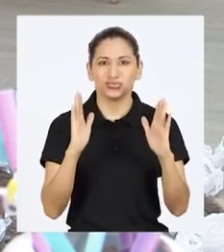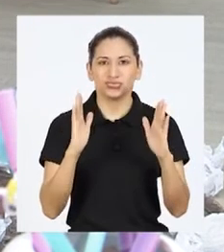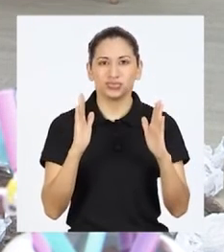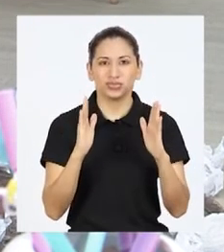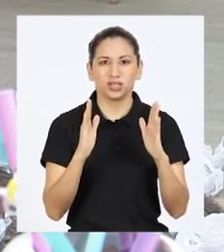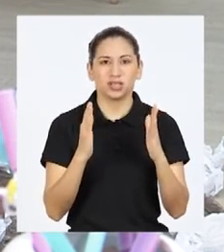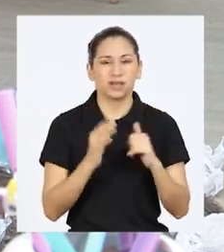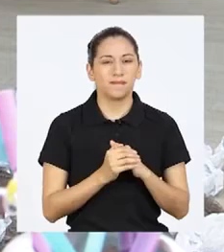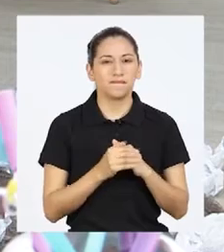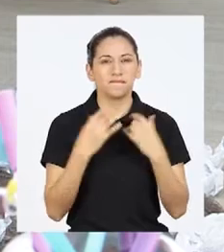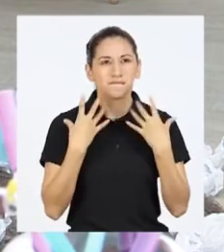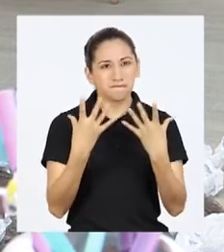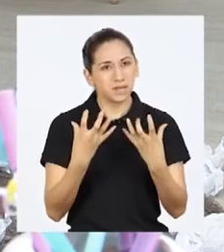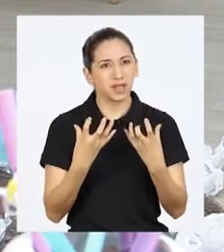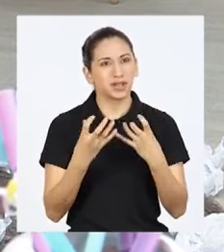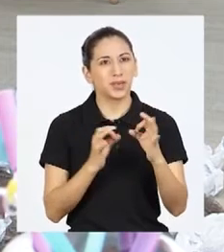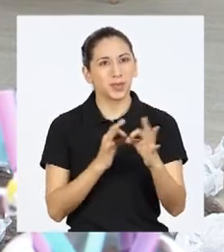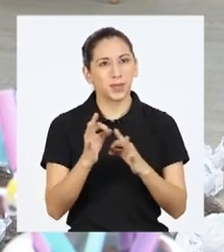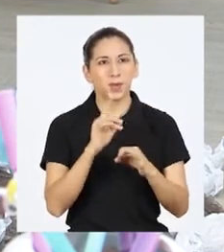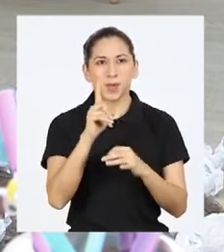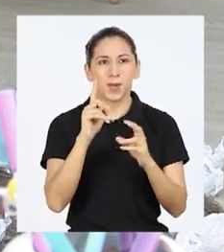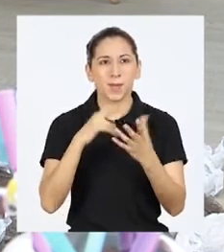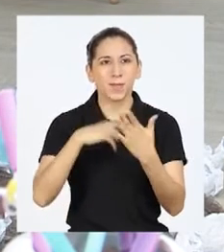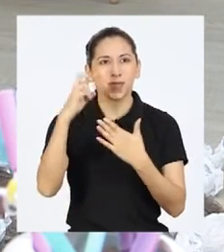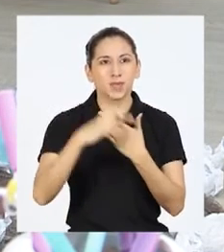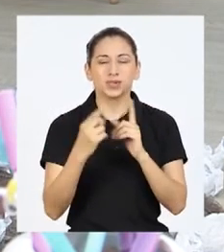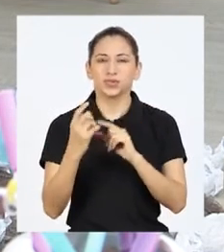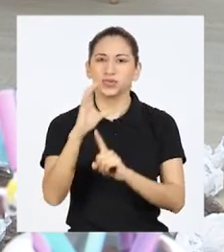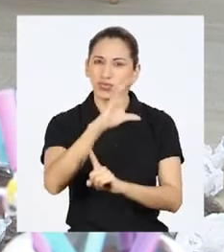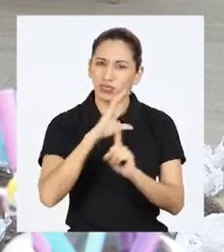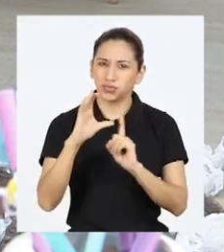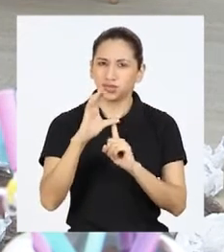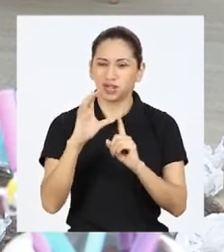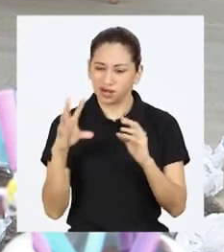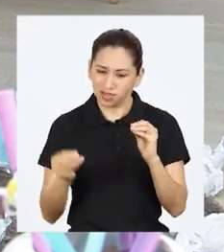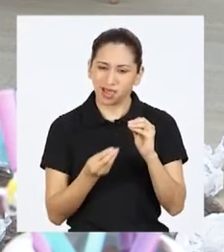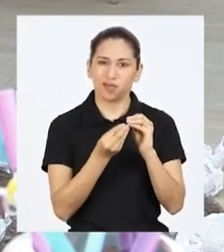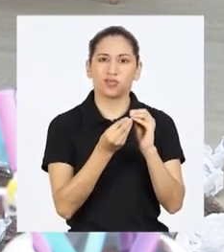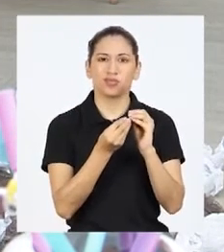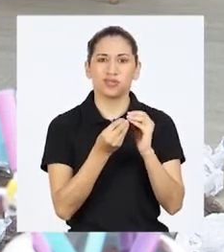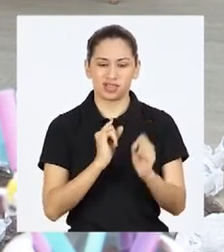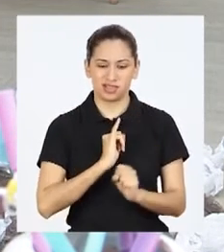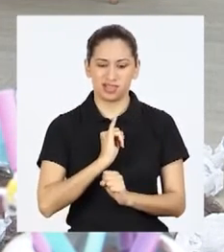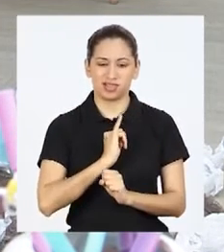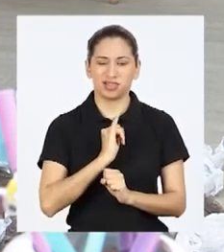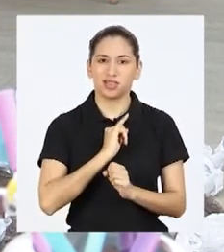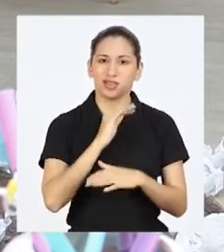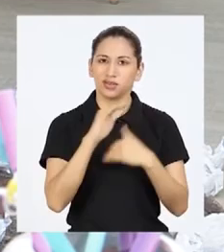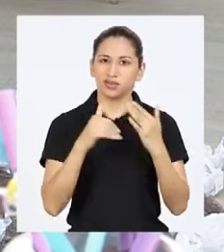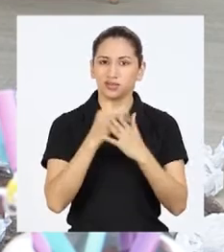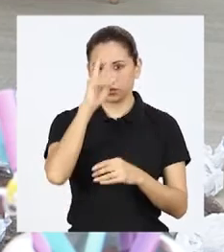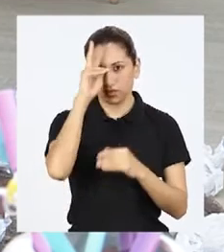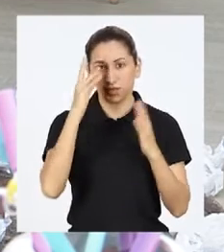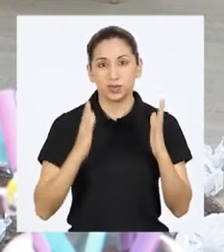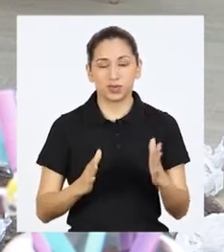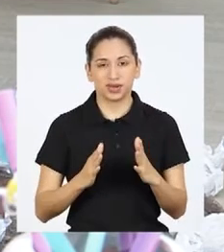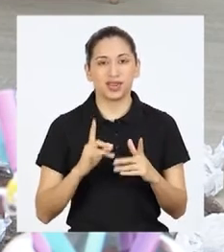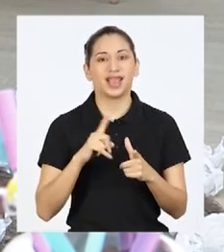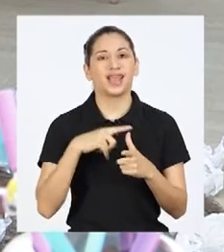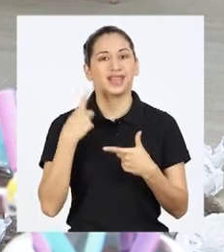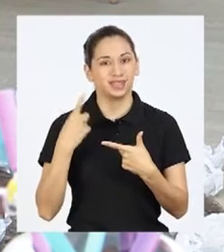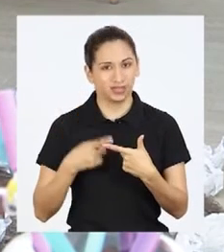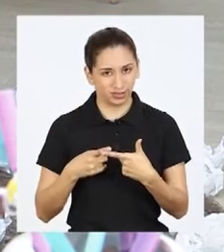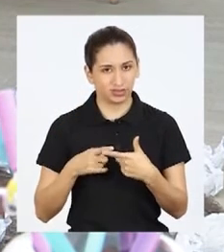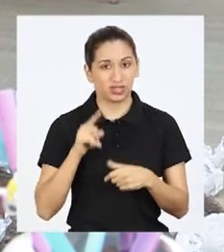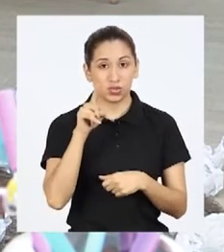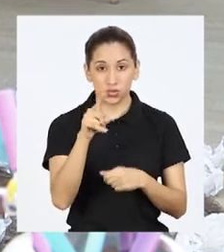solo quisiera abordar algún proyecto cultural, algo que contribuya a fortalecer la identidad de peruanas y peruanos. Entonces,